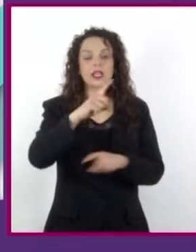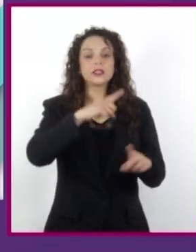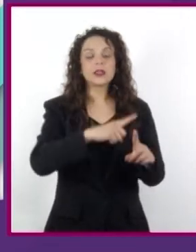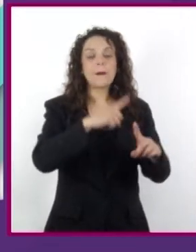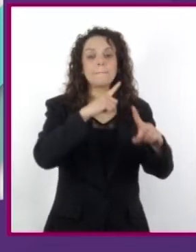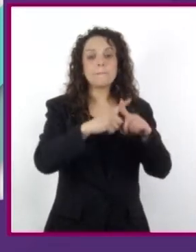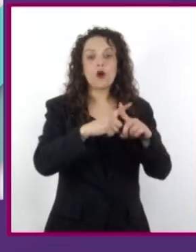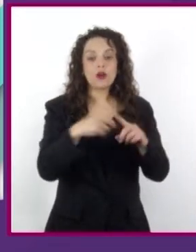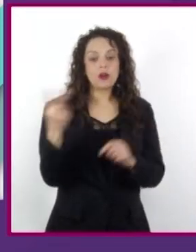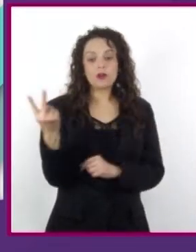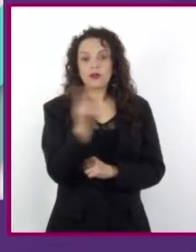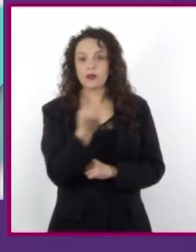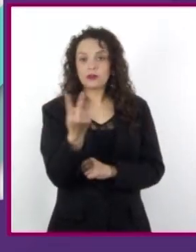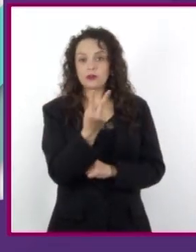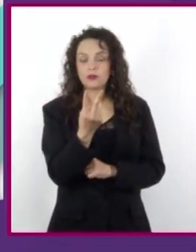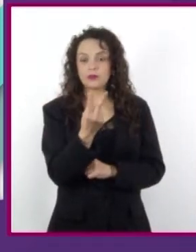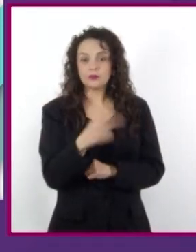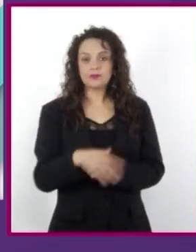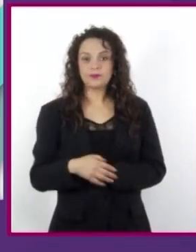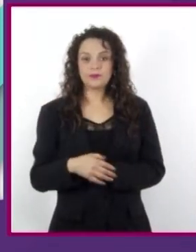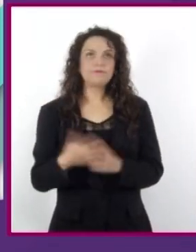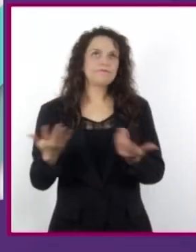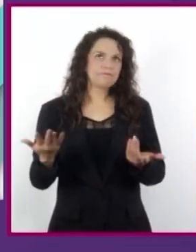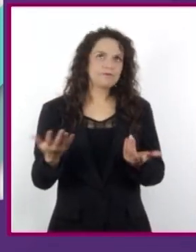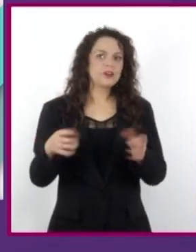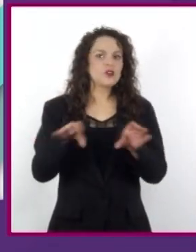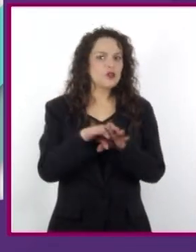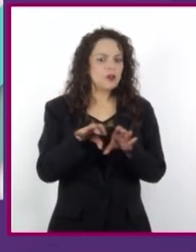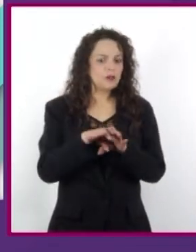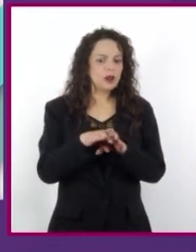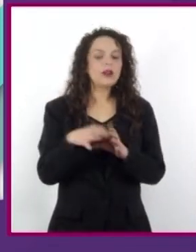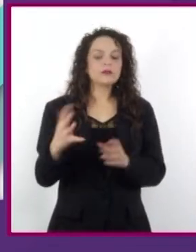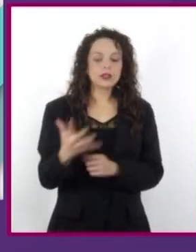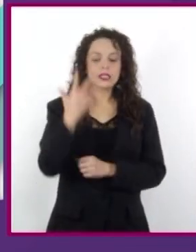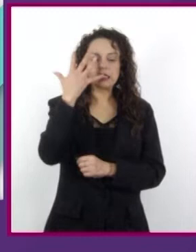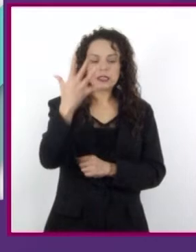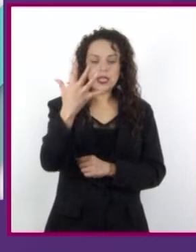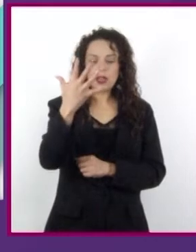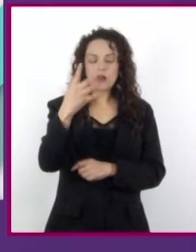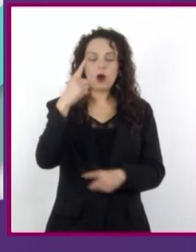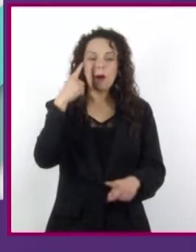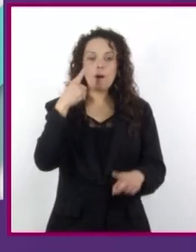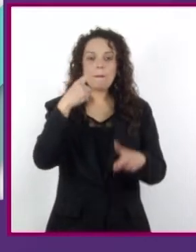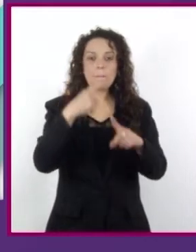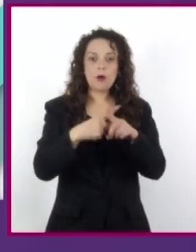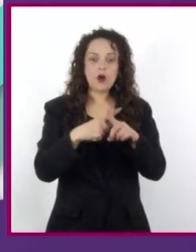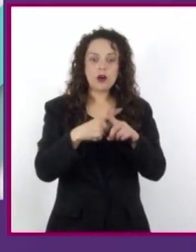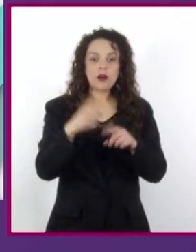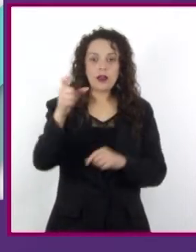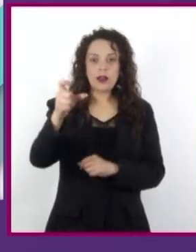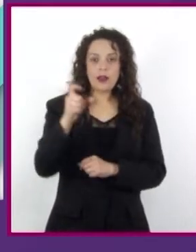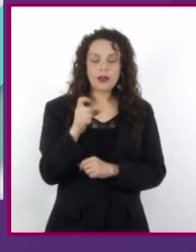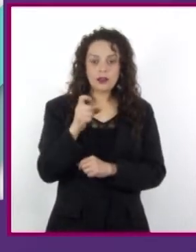de estos factores. O sea que sería 5 por x por y,